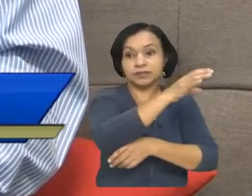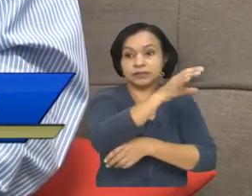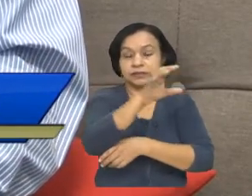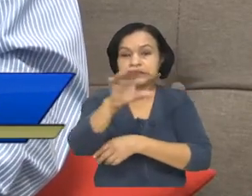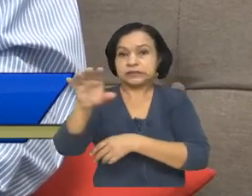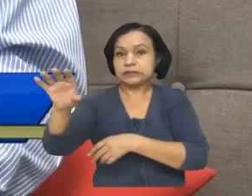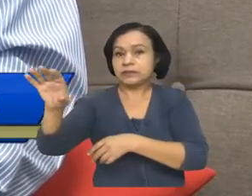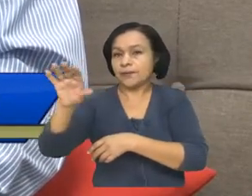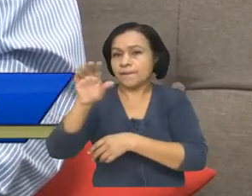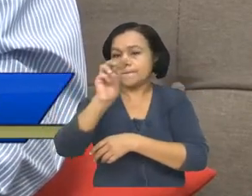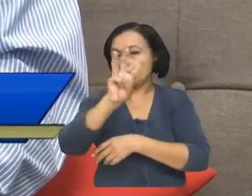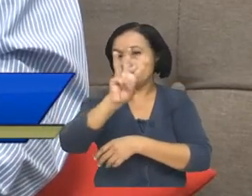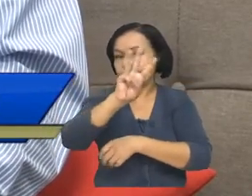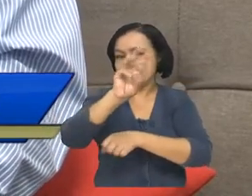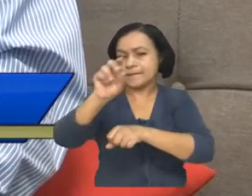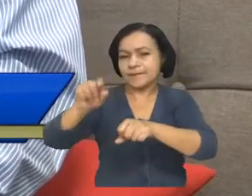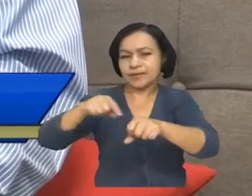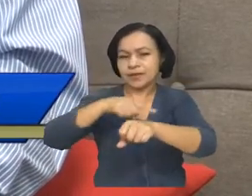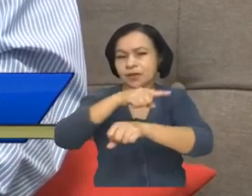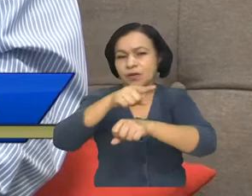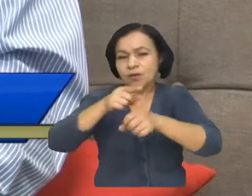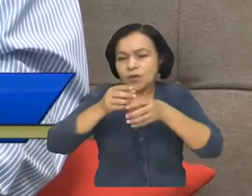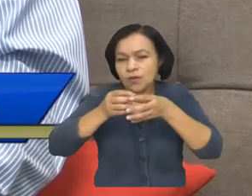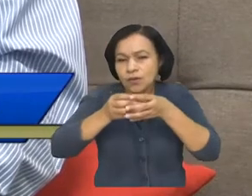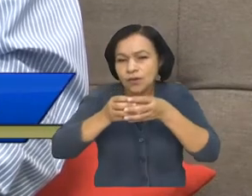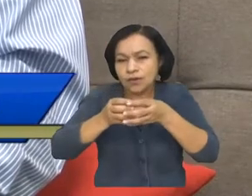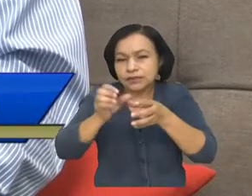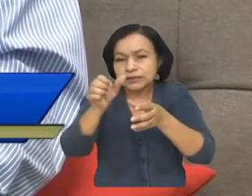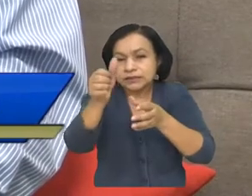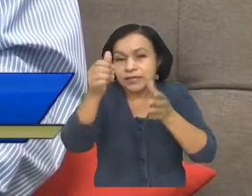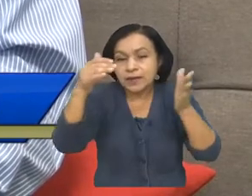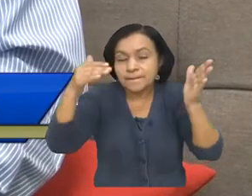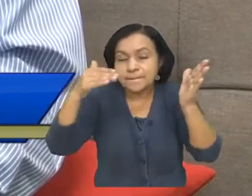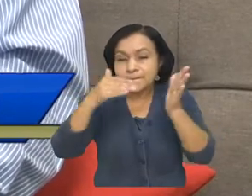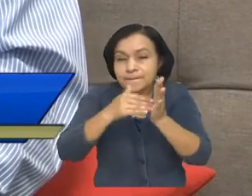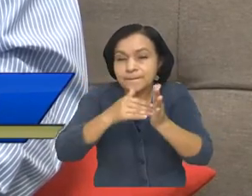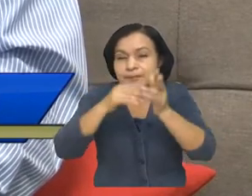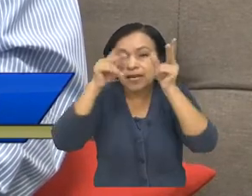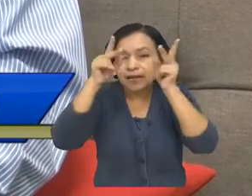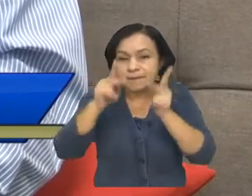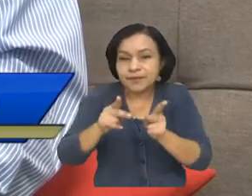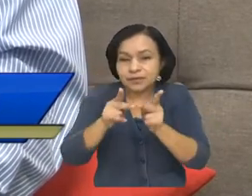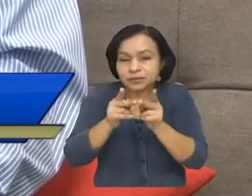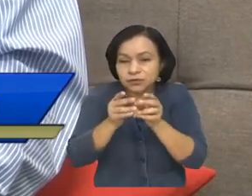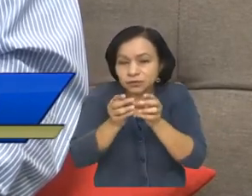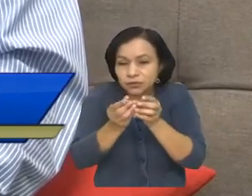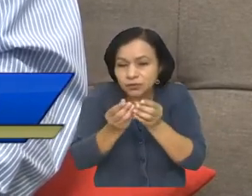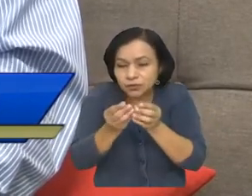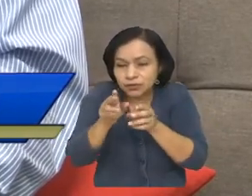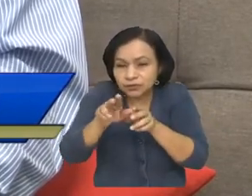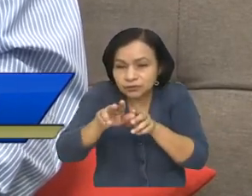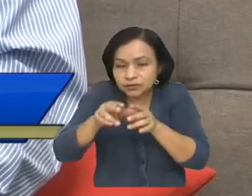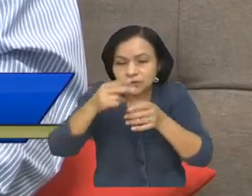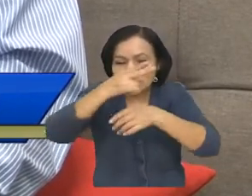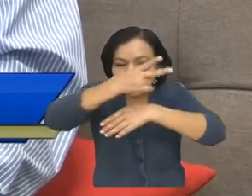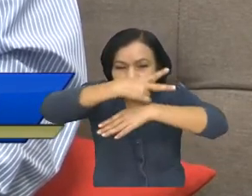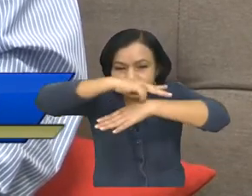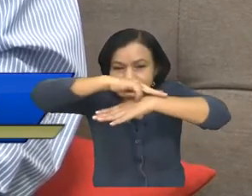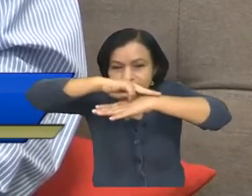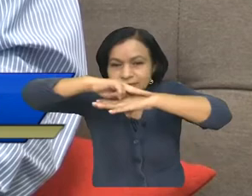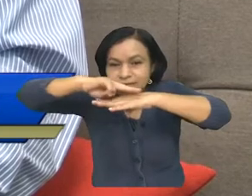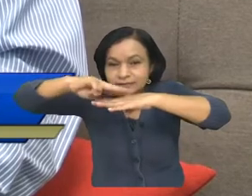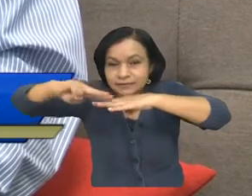demoramos como 3 horas pasar. Ustedes se imaginan 6,000 personas pasando arrastrado,